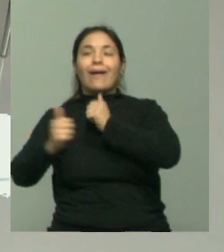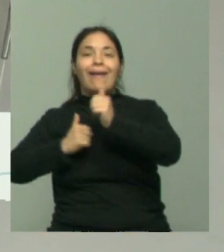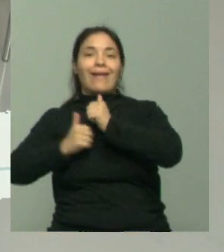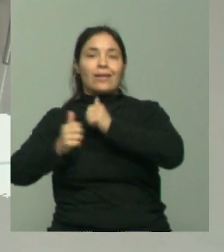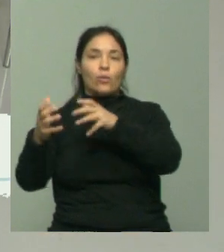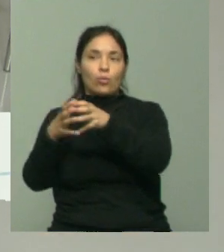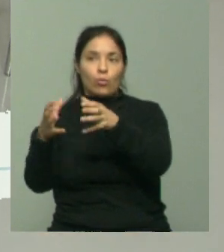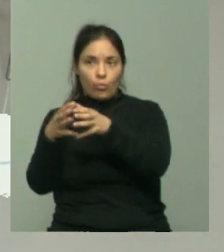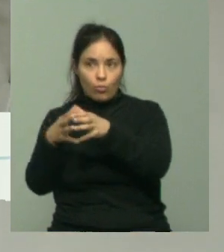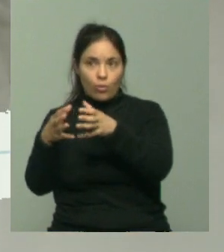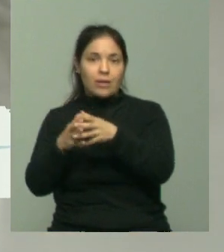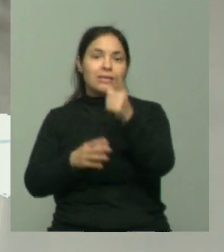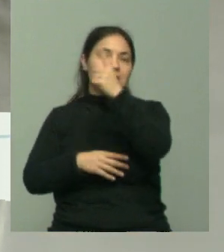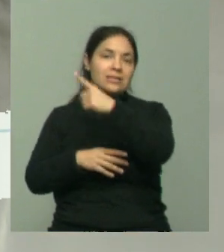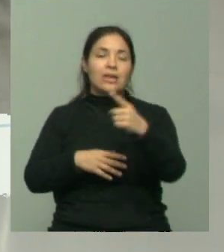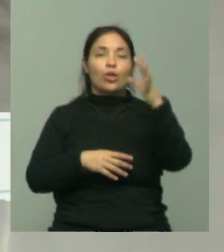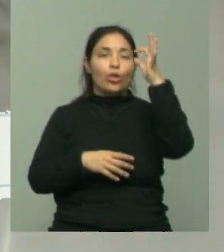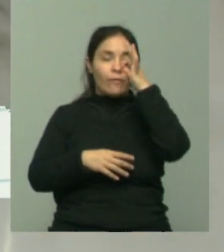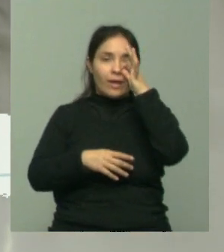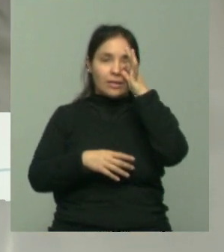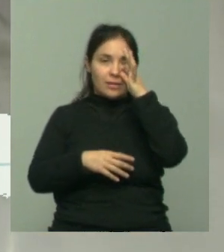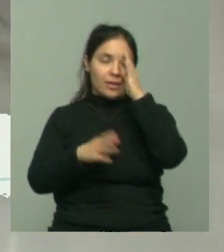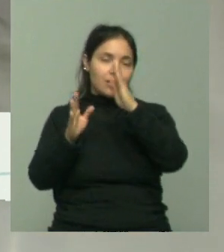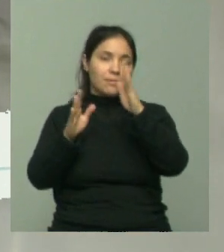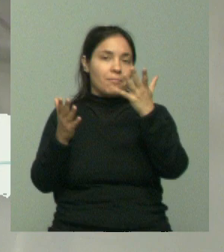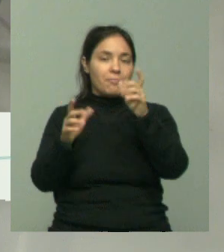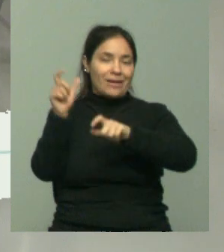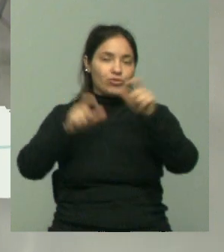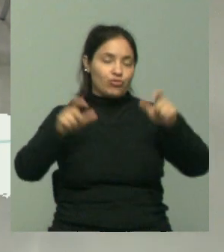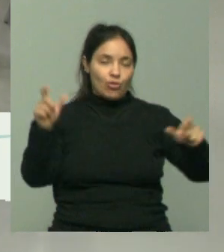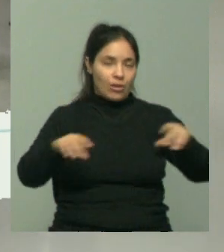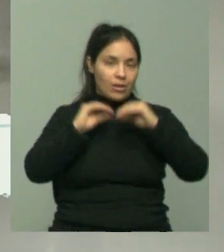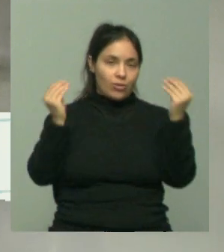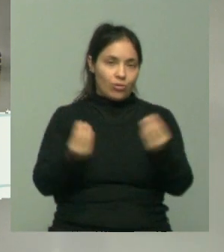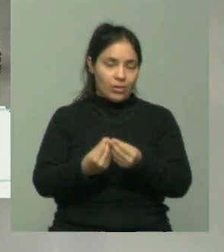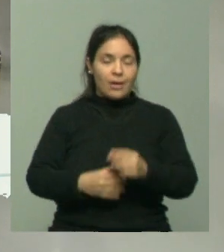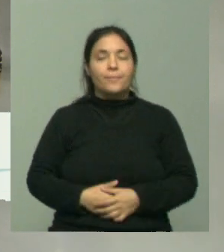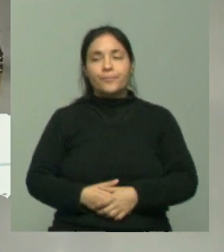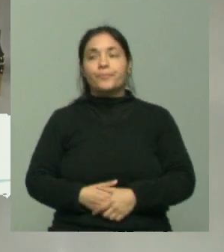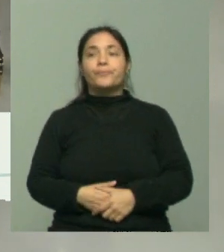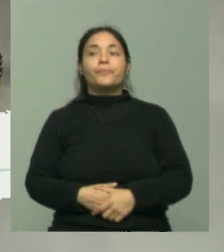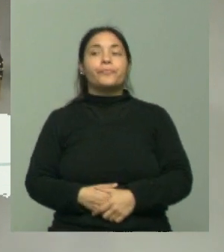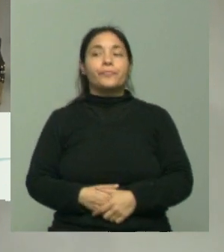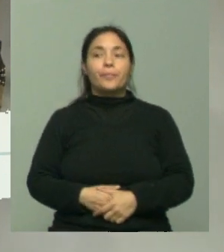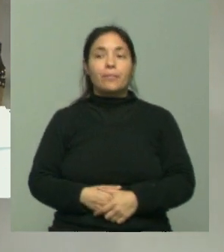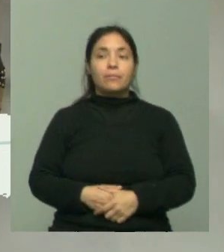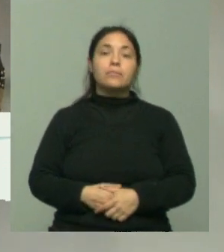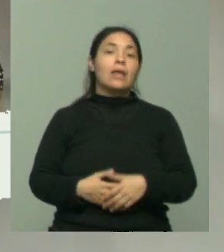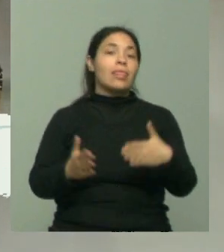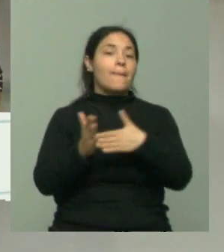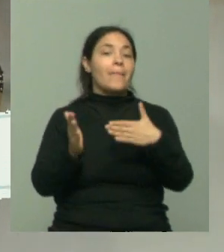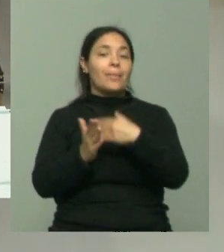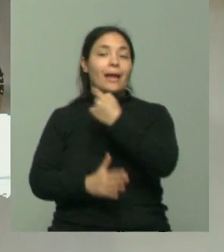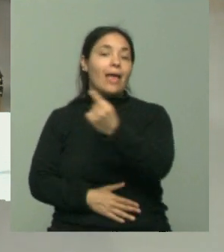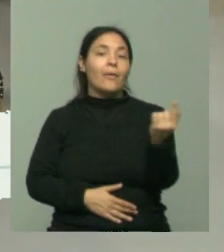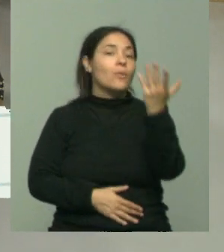más o menos 100, 120 chicos, más o menos, personas. Y obviamente de acuerdo a lo que quieran, digamos,